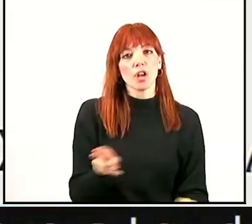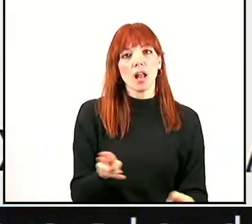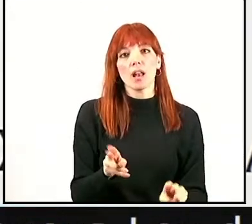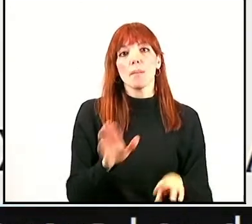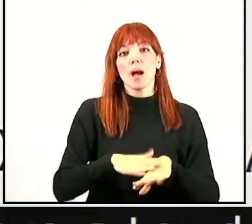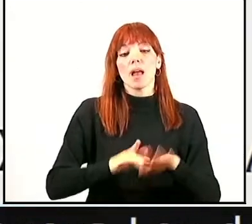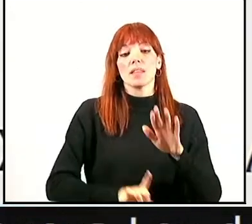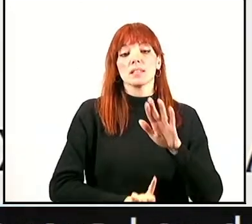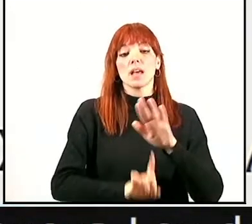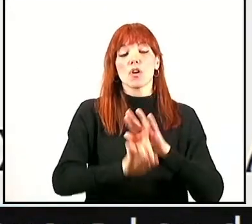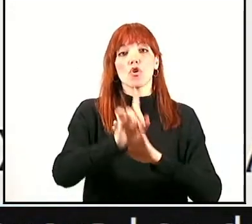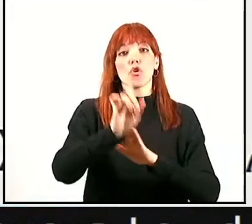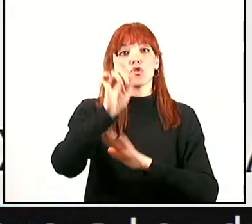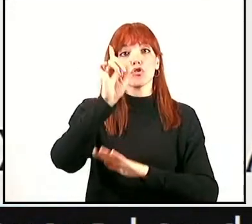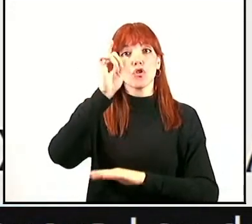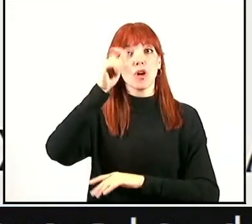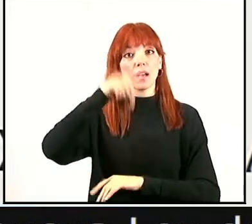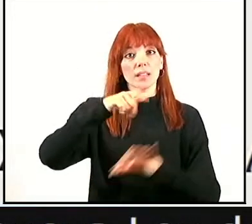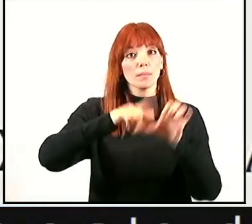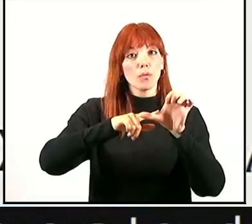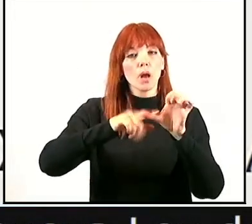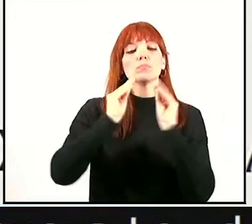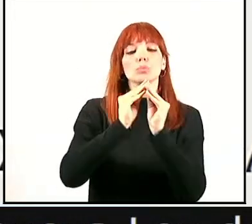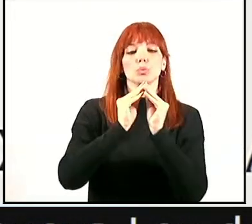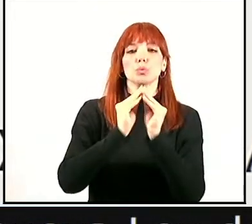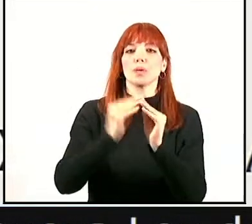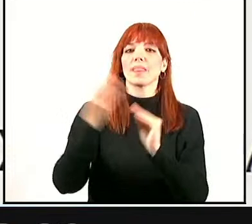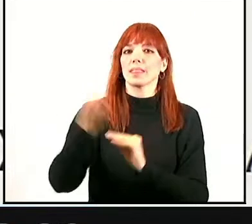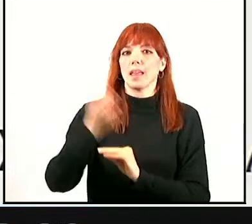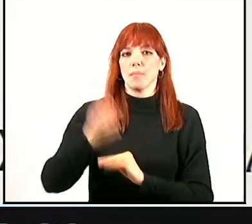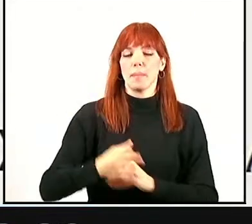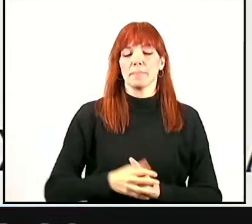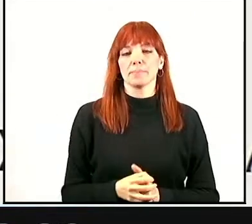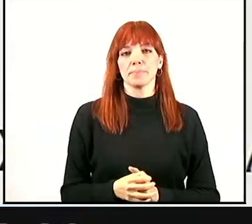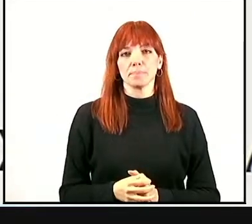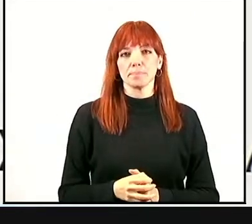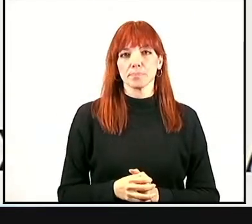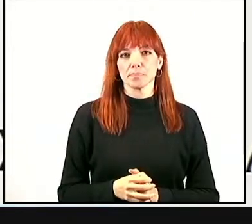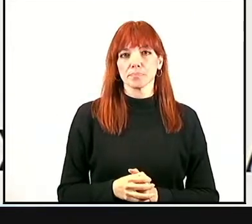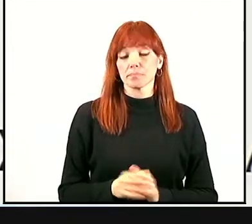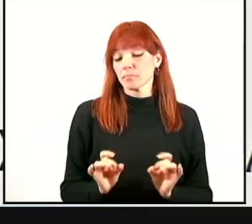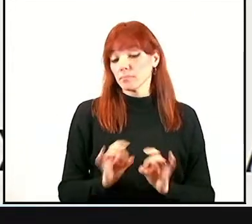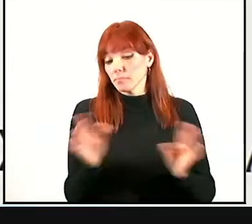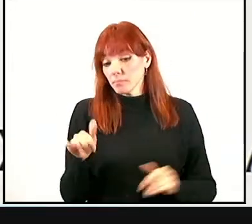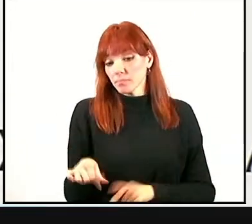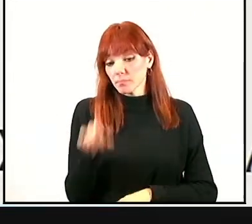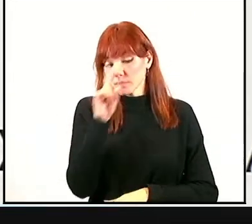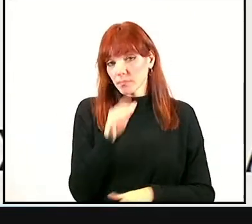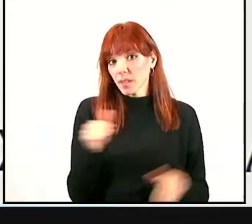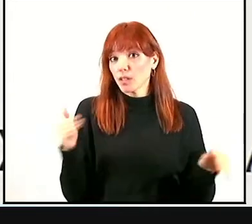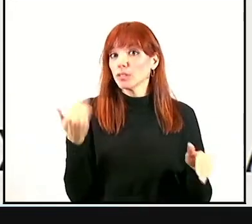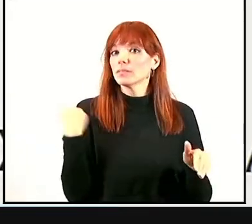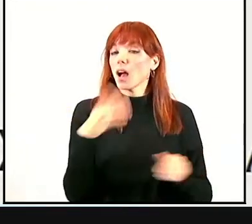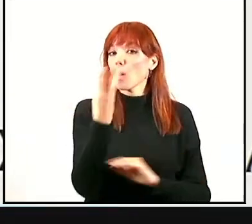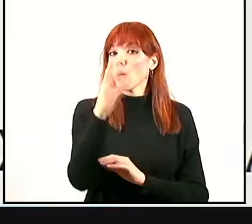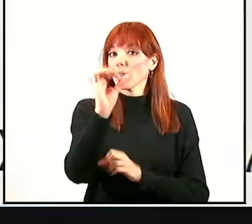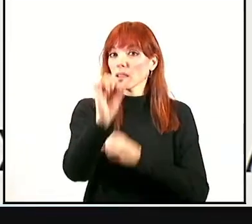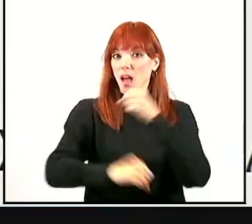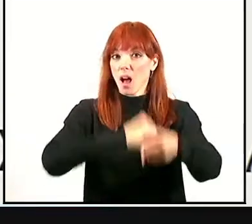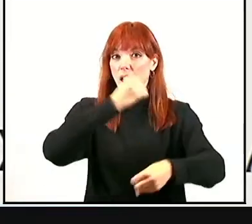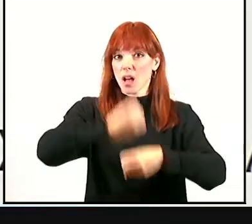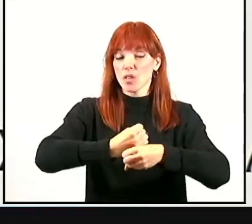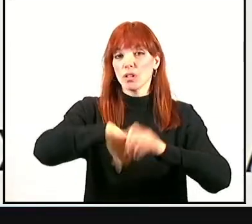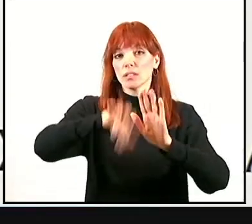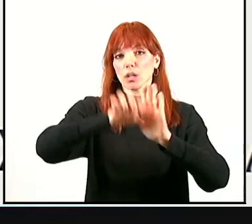para el Desarrollo en Extremadura. Y claro, en el año en el que se cumplen 40 años de Estatuto